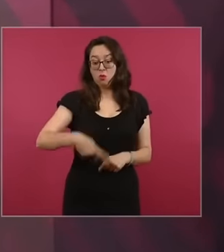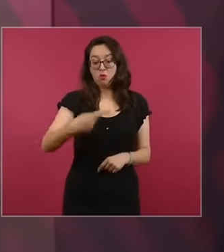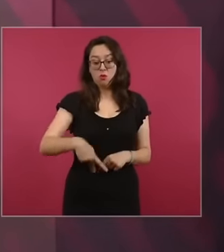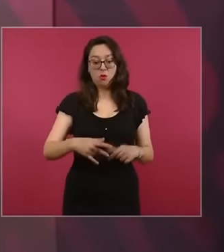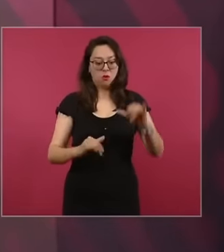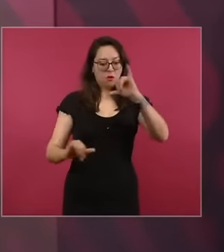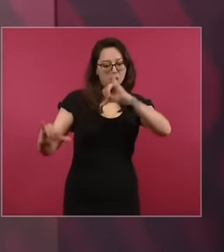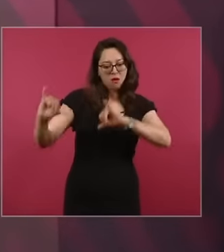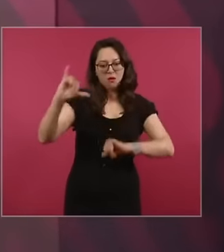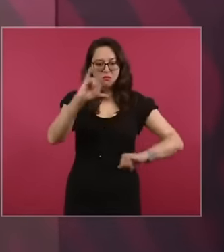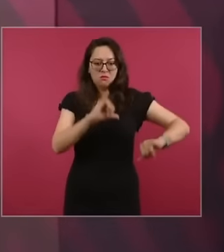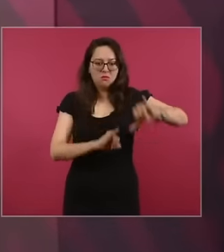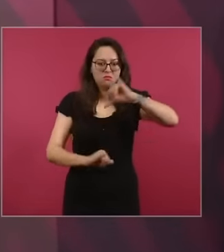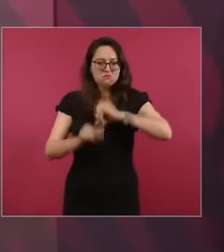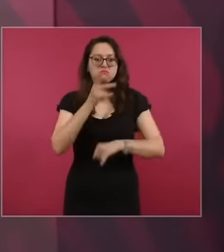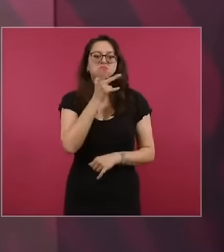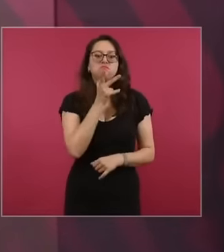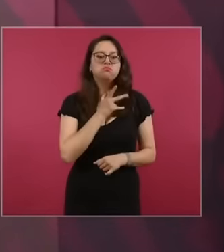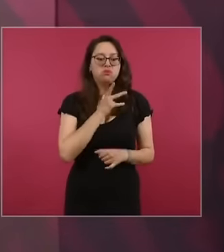Fue realmente